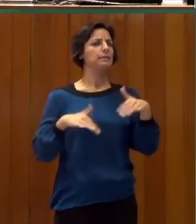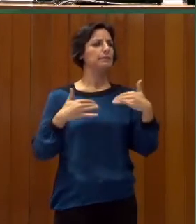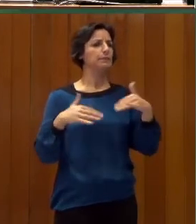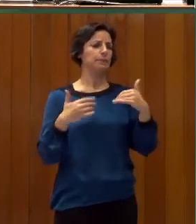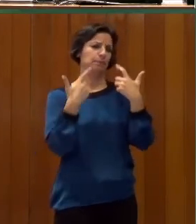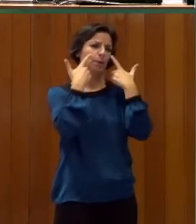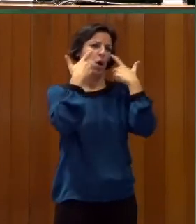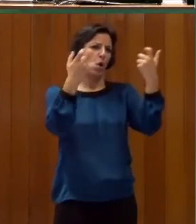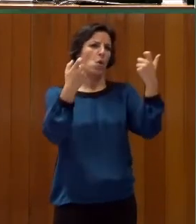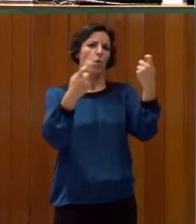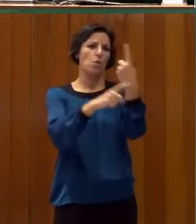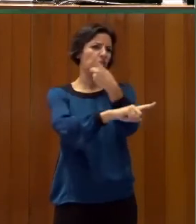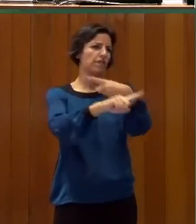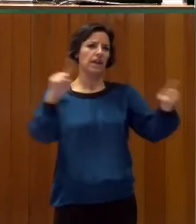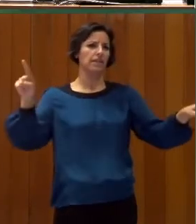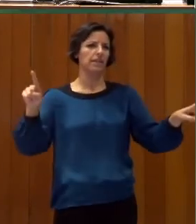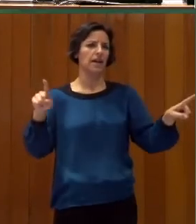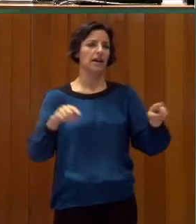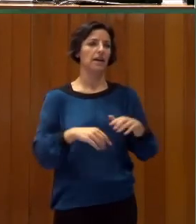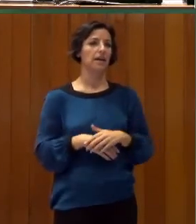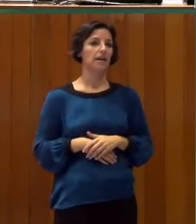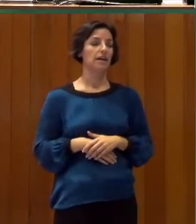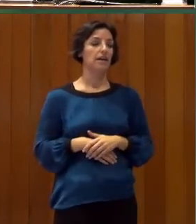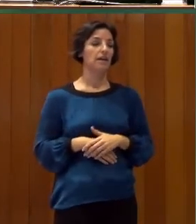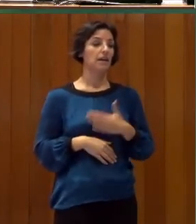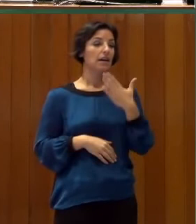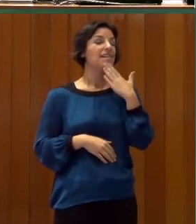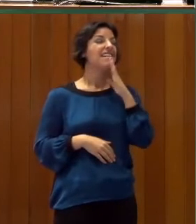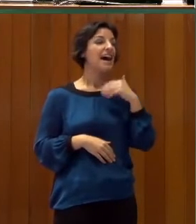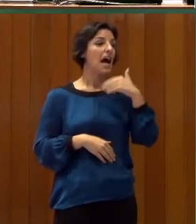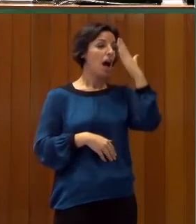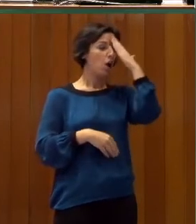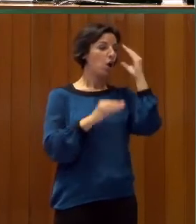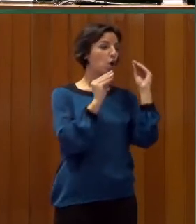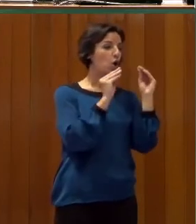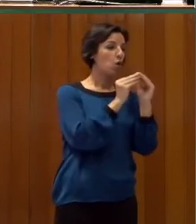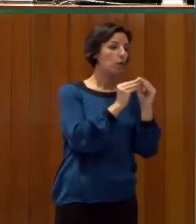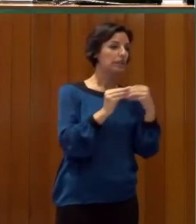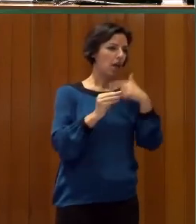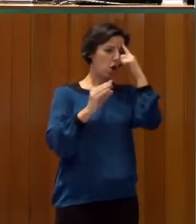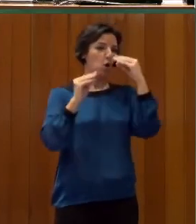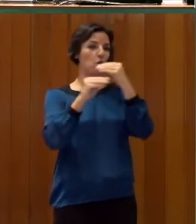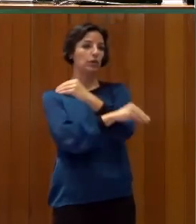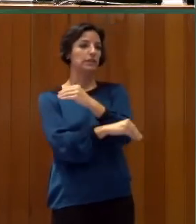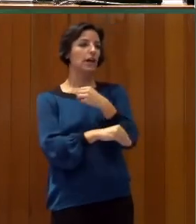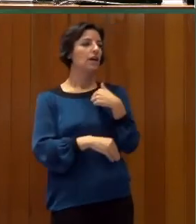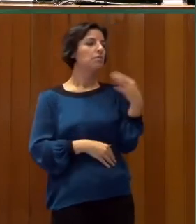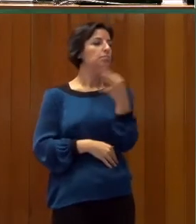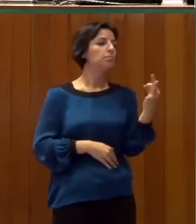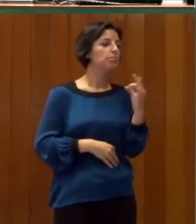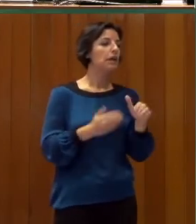diferencias significativas entre la condición congruente e incongruente tanto en aciertos como en tiempo de reacción, es decir,